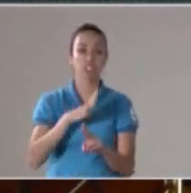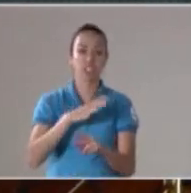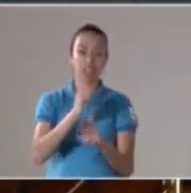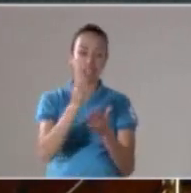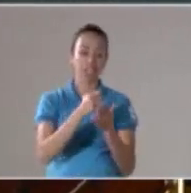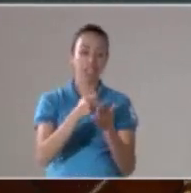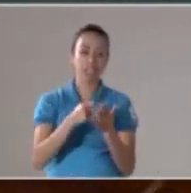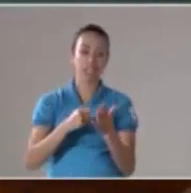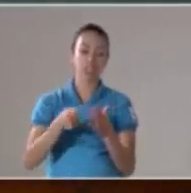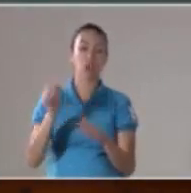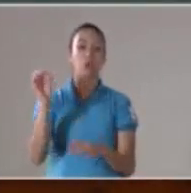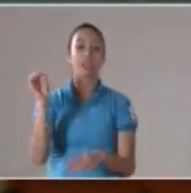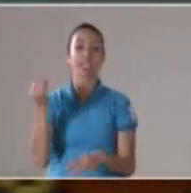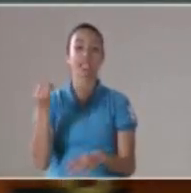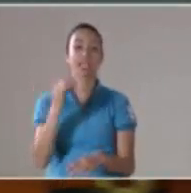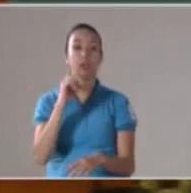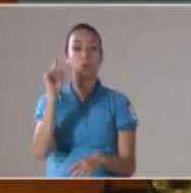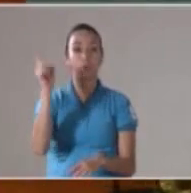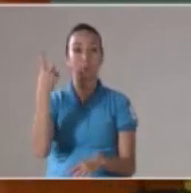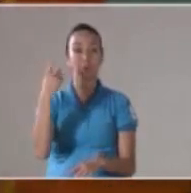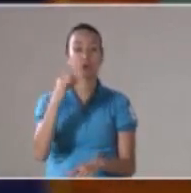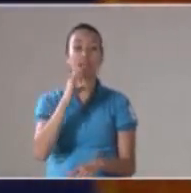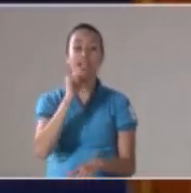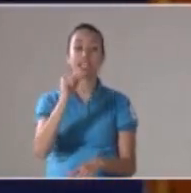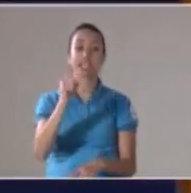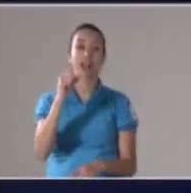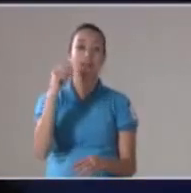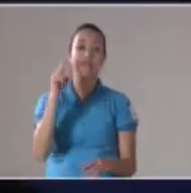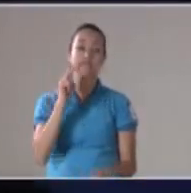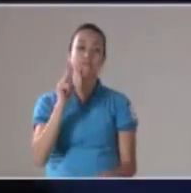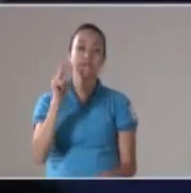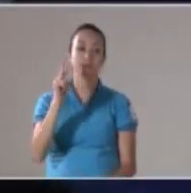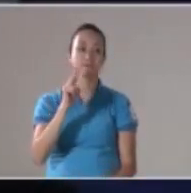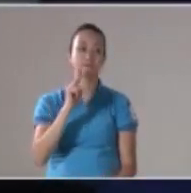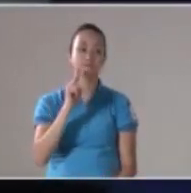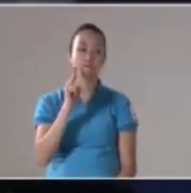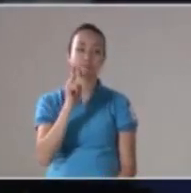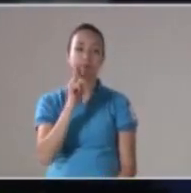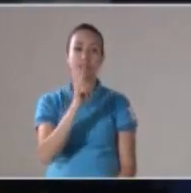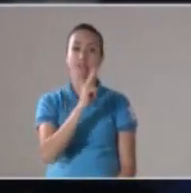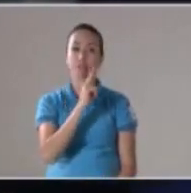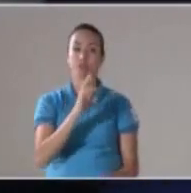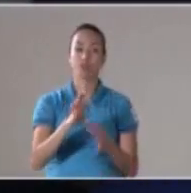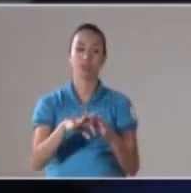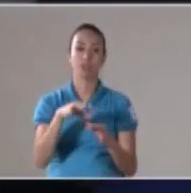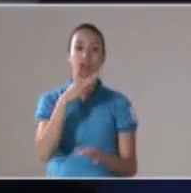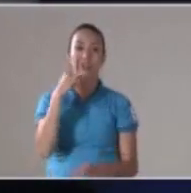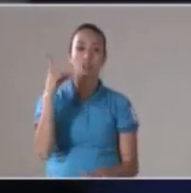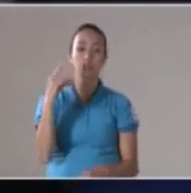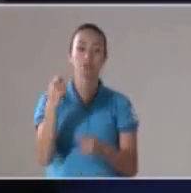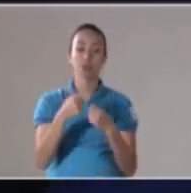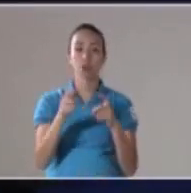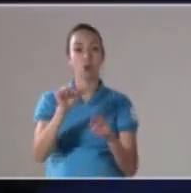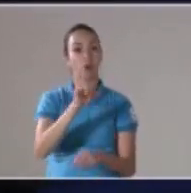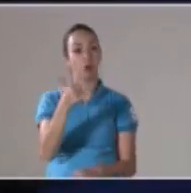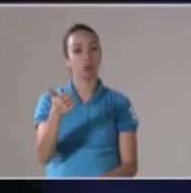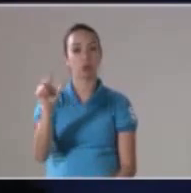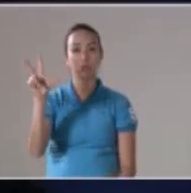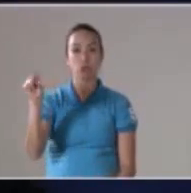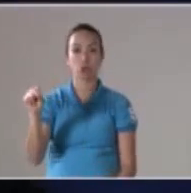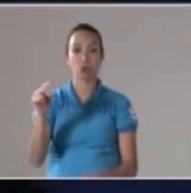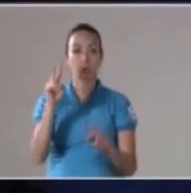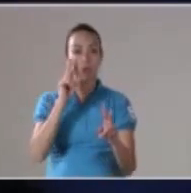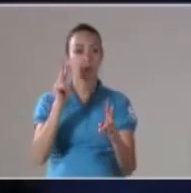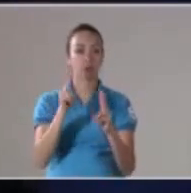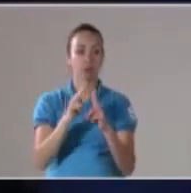que es uno, es el verbo de Dios, pero dice que hay otro nombre que nadie conoce, así como usted tiene un nombre, sí tiene un nombre,